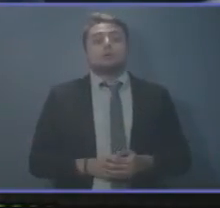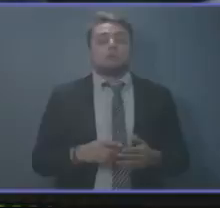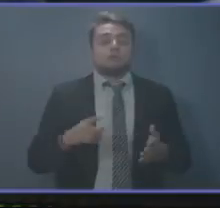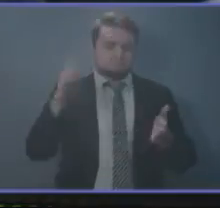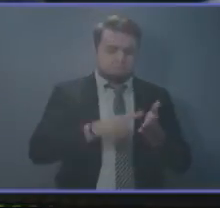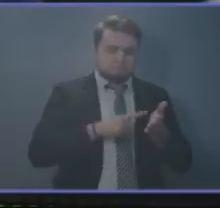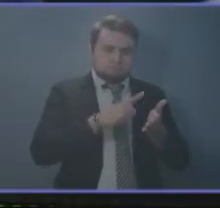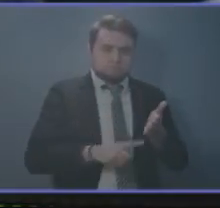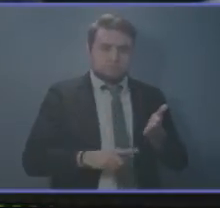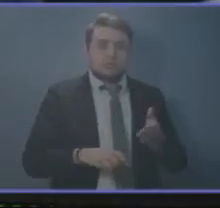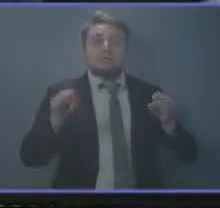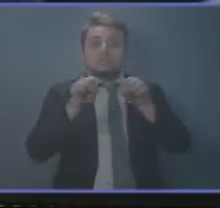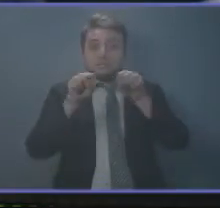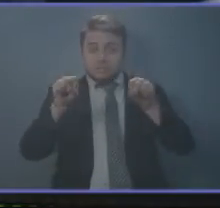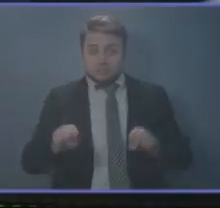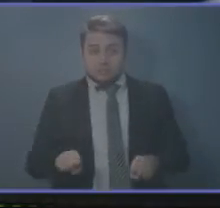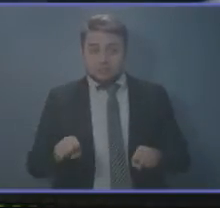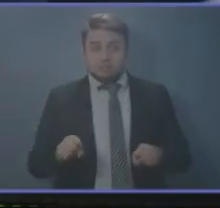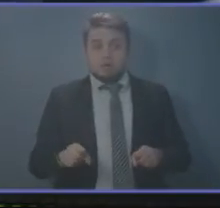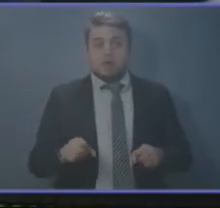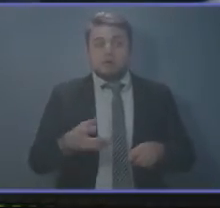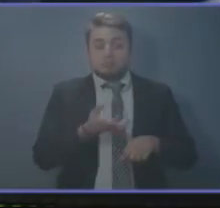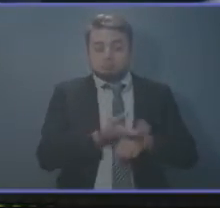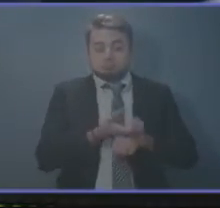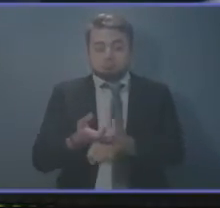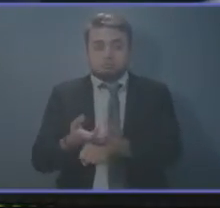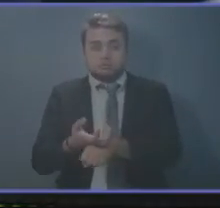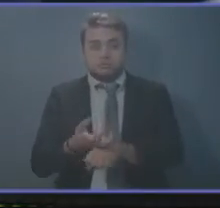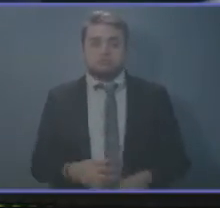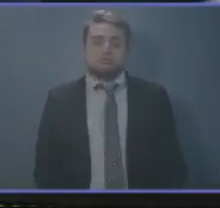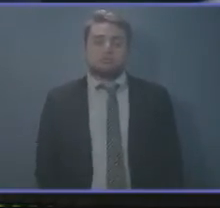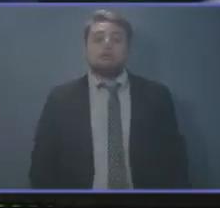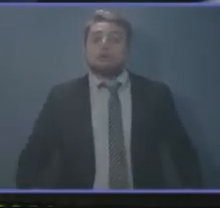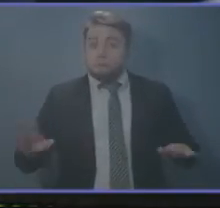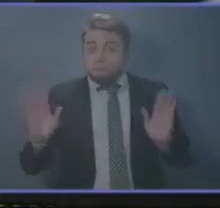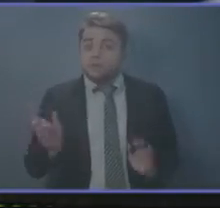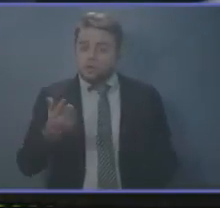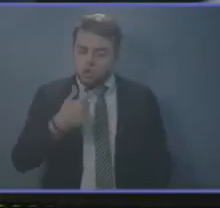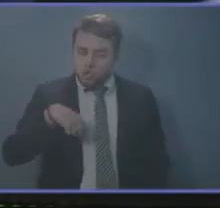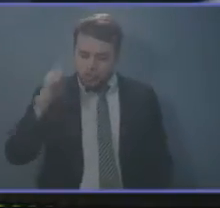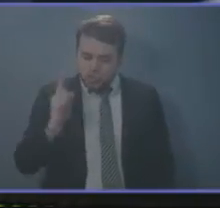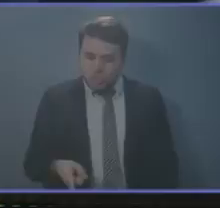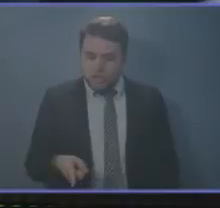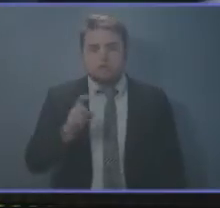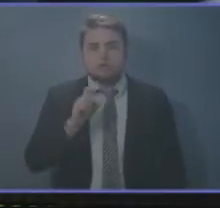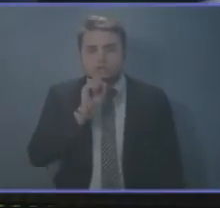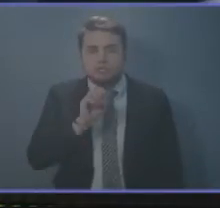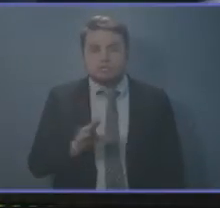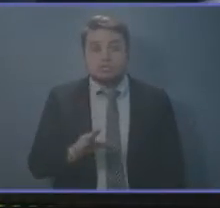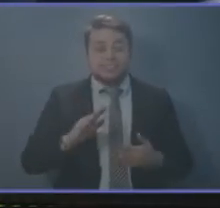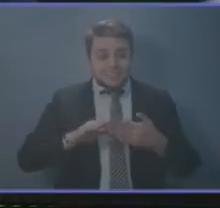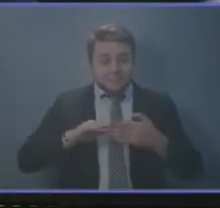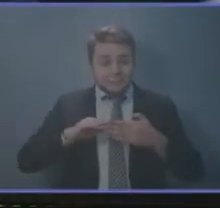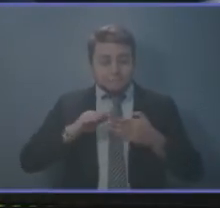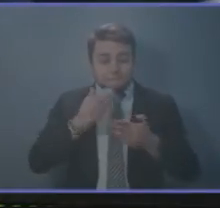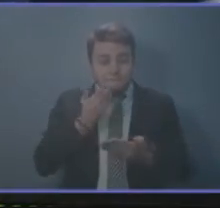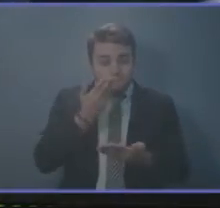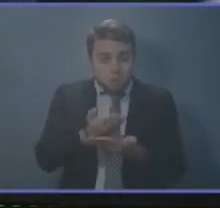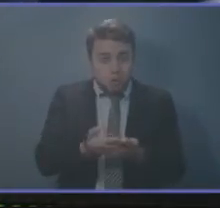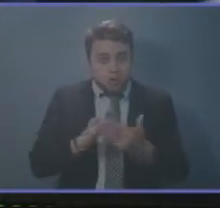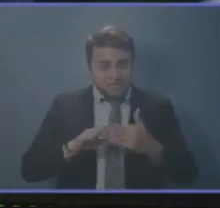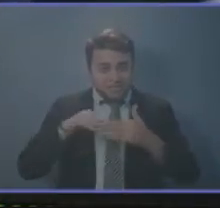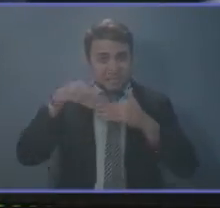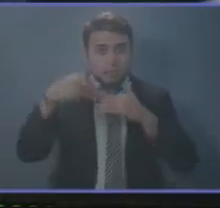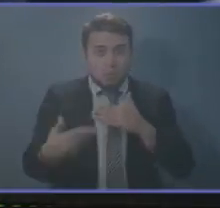el sistema del transporte público. Sin embargo, debo de reconocer que después de esa propuesta, que la